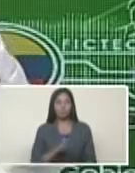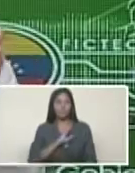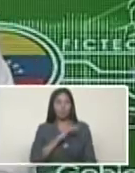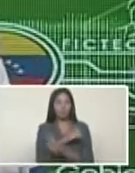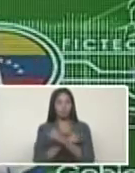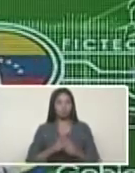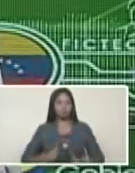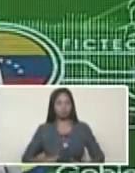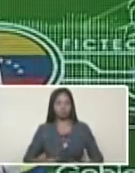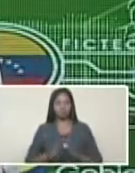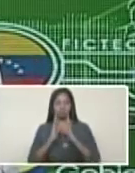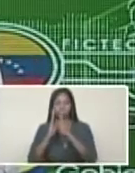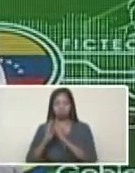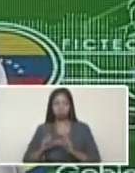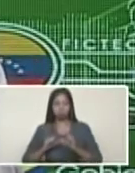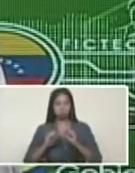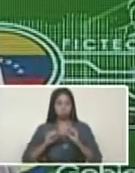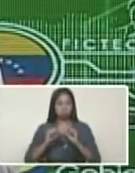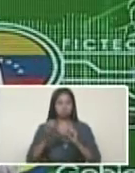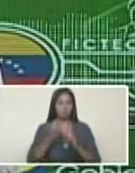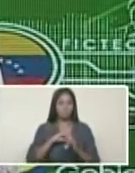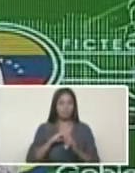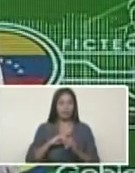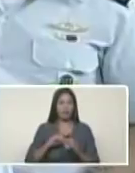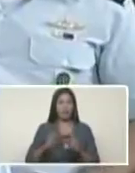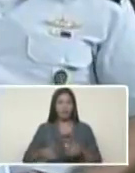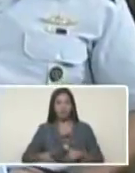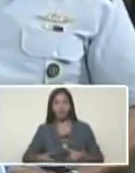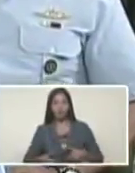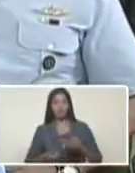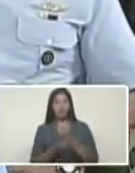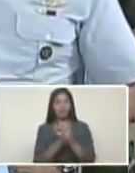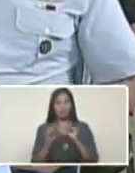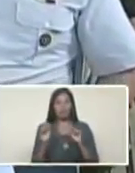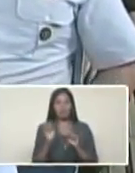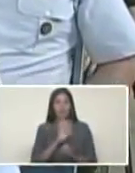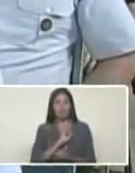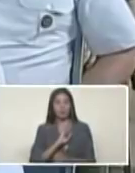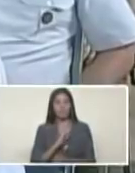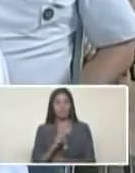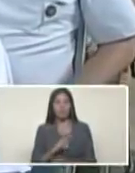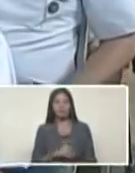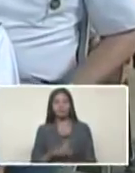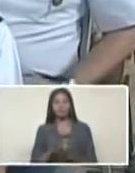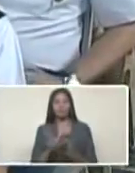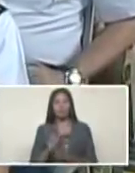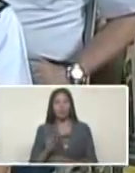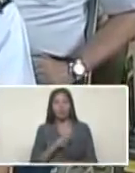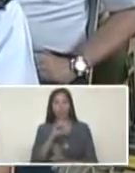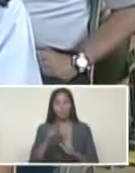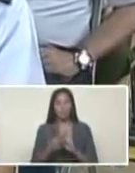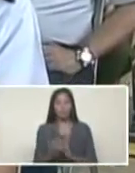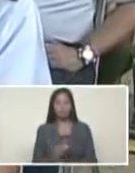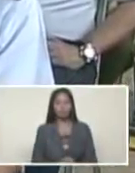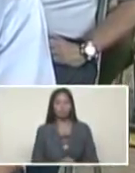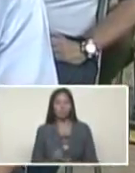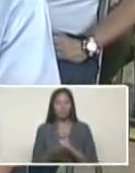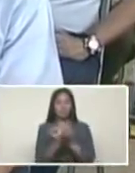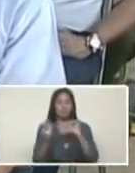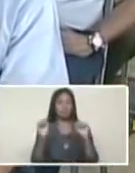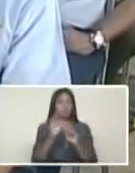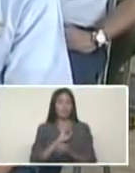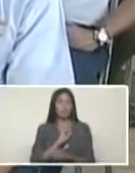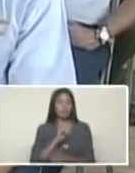Nacional, de un pueblo, para defensa de la independencia y soberanía, llevada a lo concreto. La independencia y